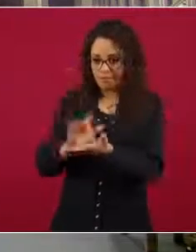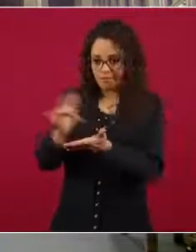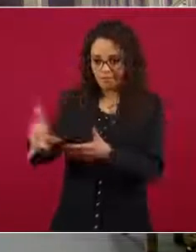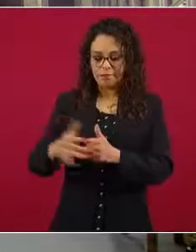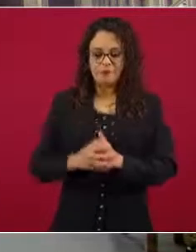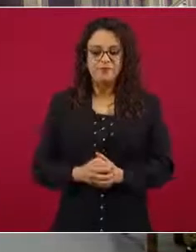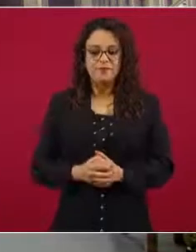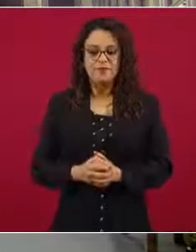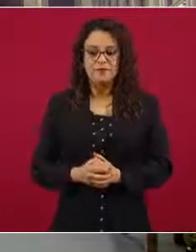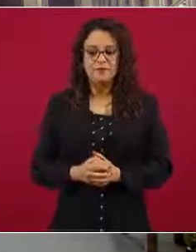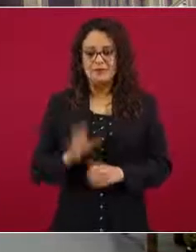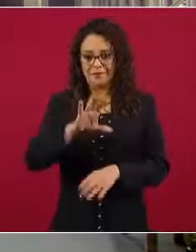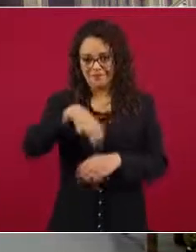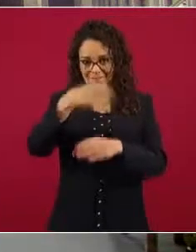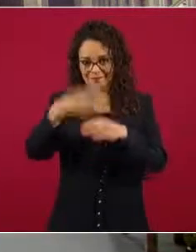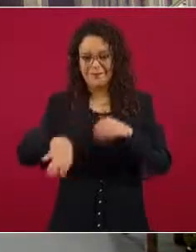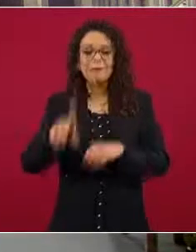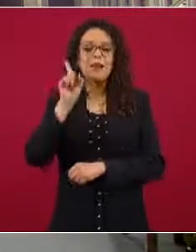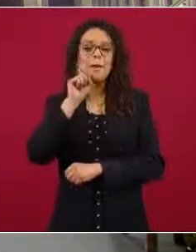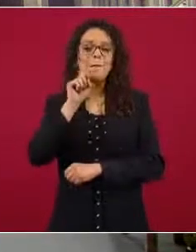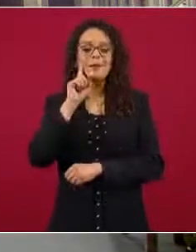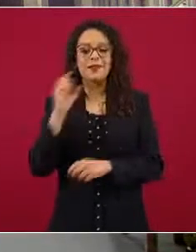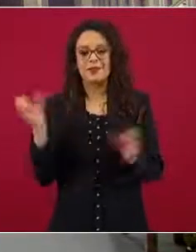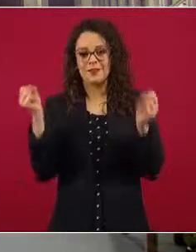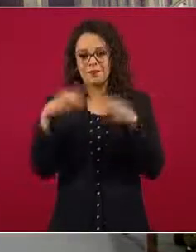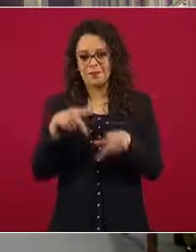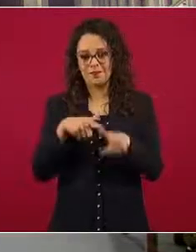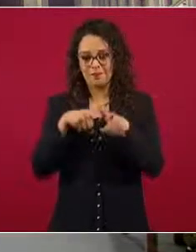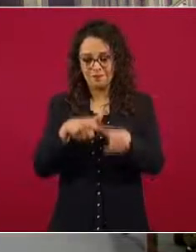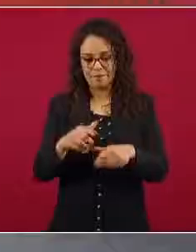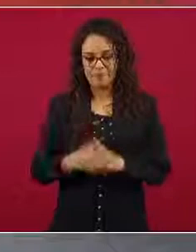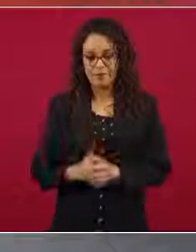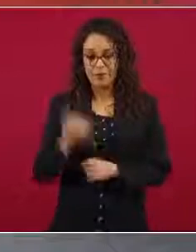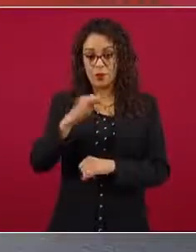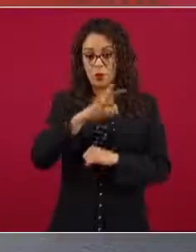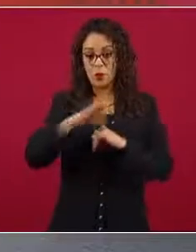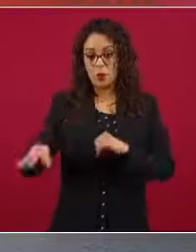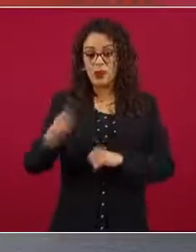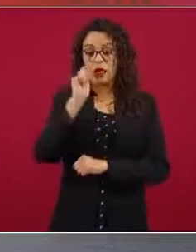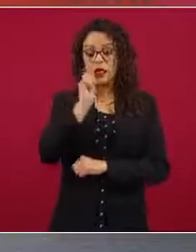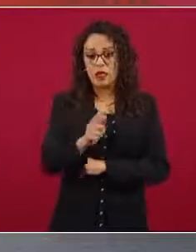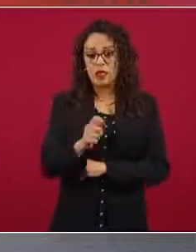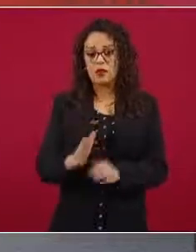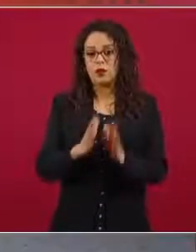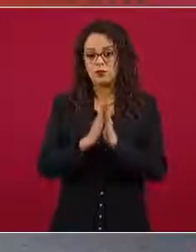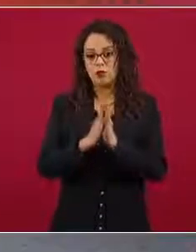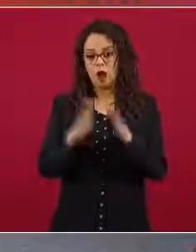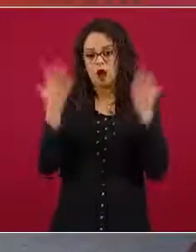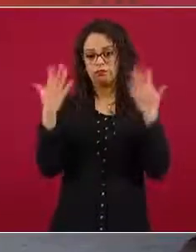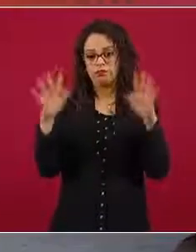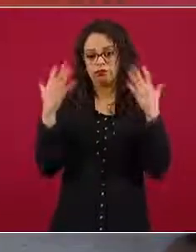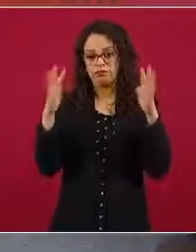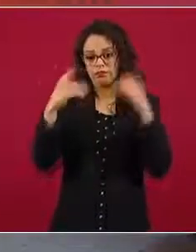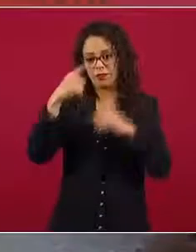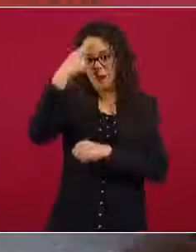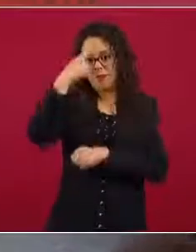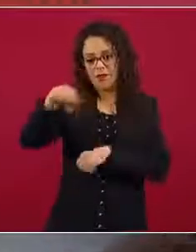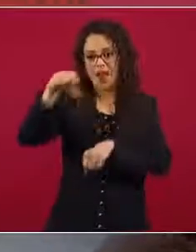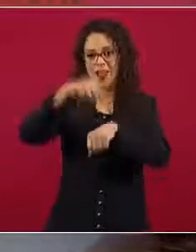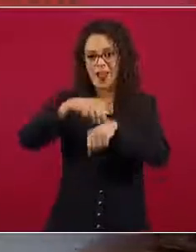ya, y mañana seguimos. Nada más terminamos con un aplauso aquí para la doctora y los…